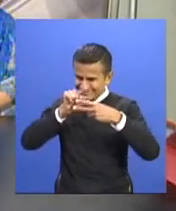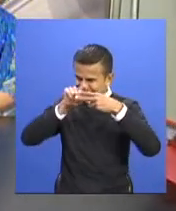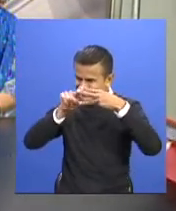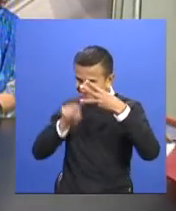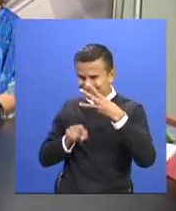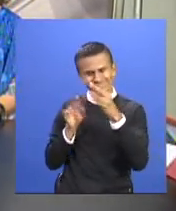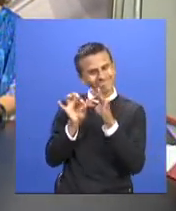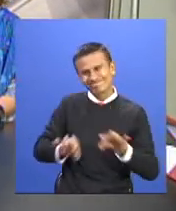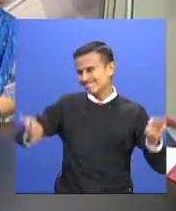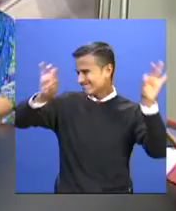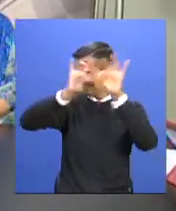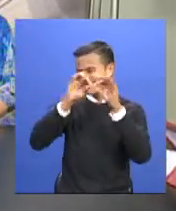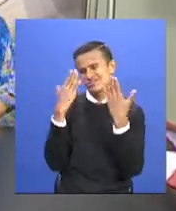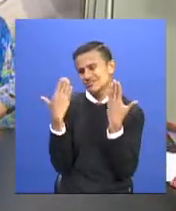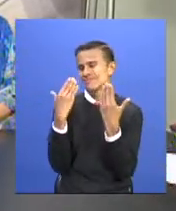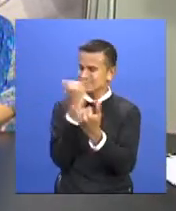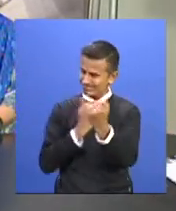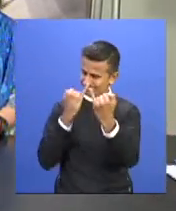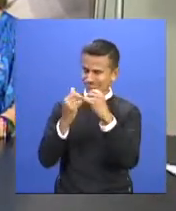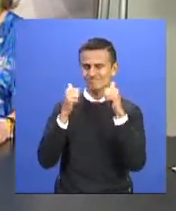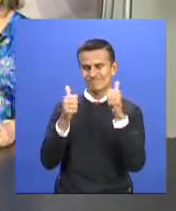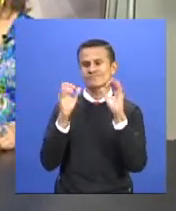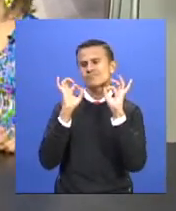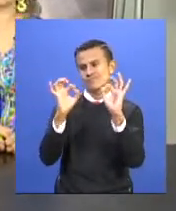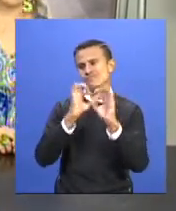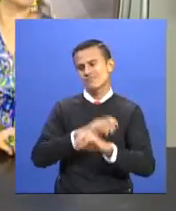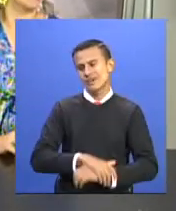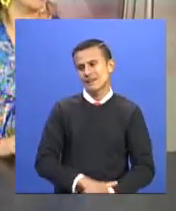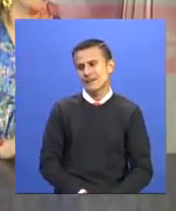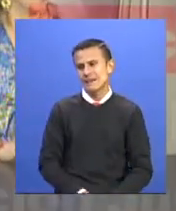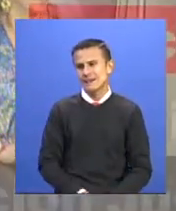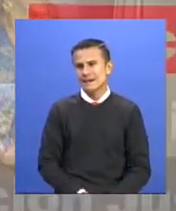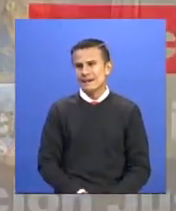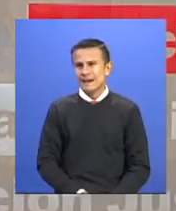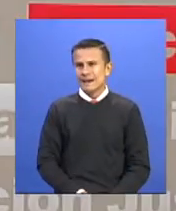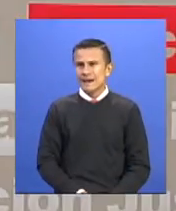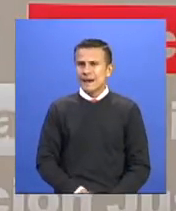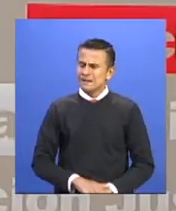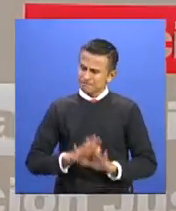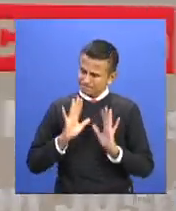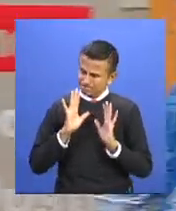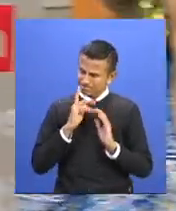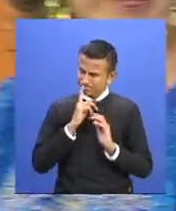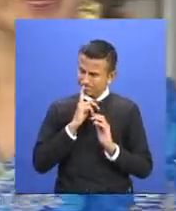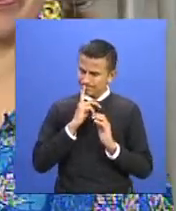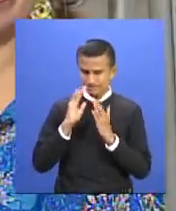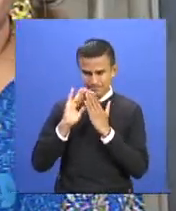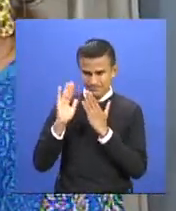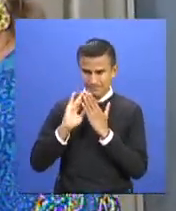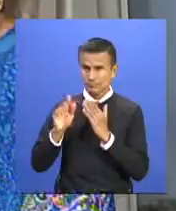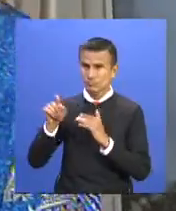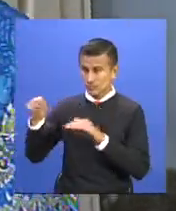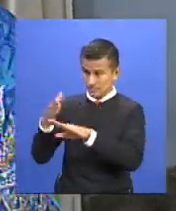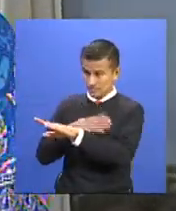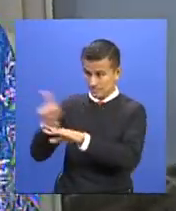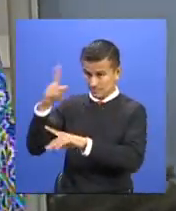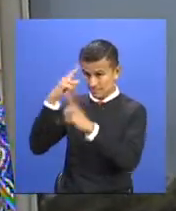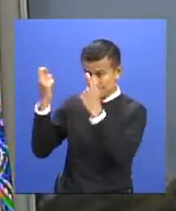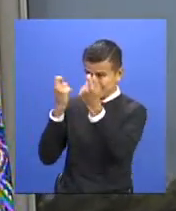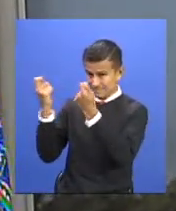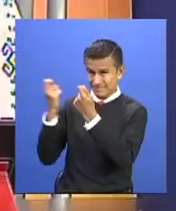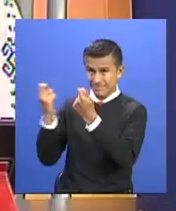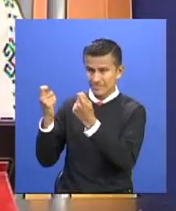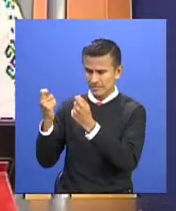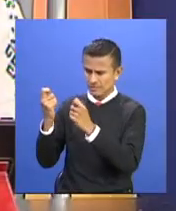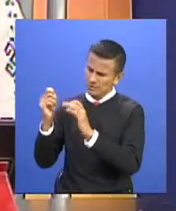constitutivos fundamentales de una buena reputación. Pero, profesor, ¿usted no cree que este tema, que es tan, de pronto tan estratégico como lo